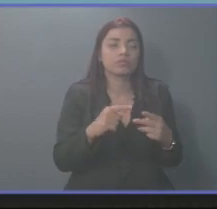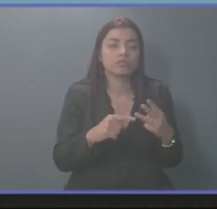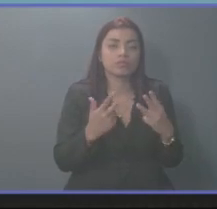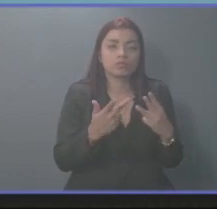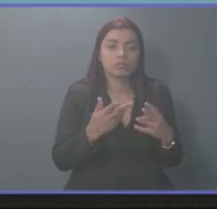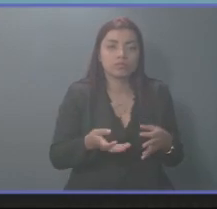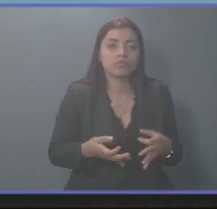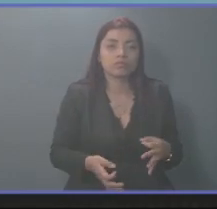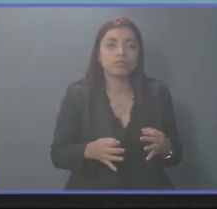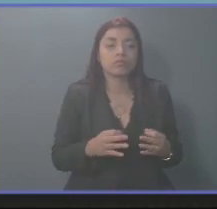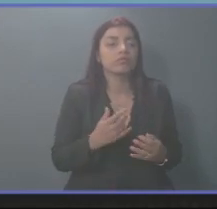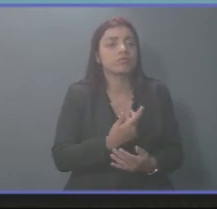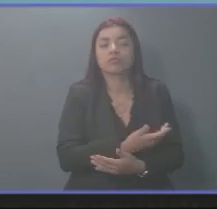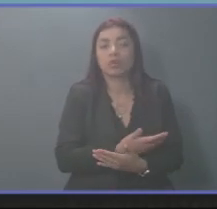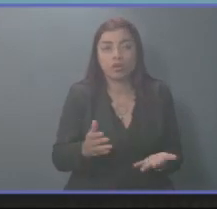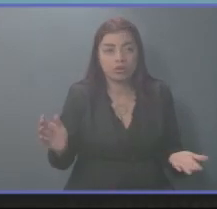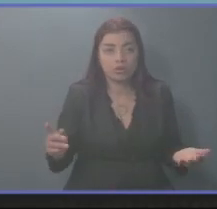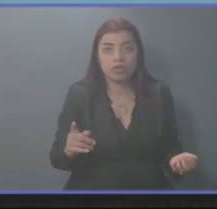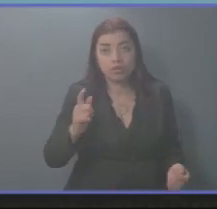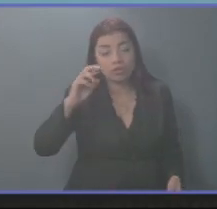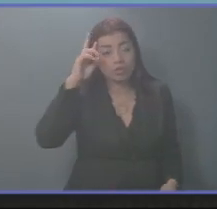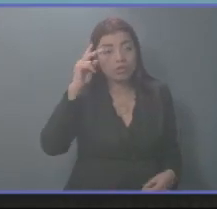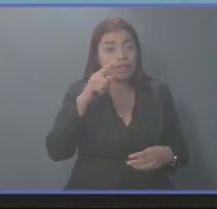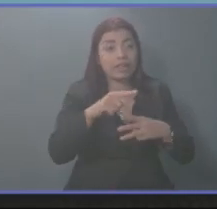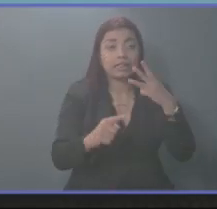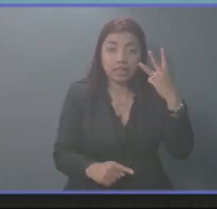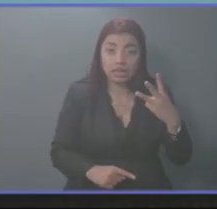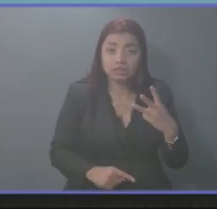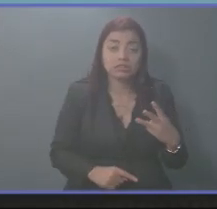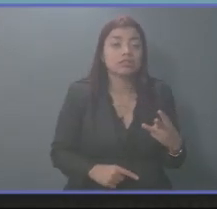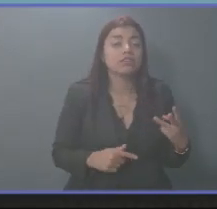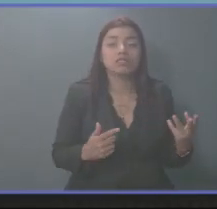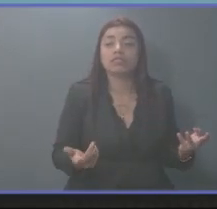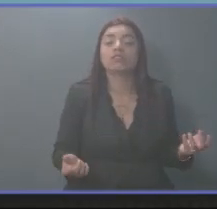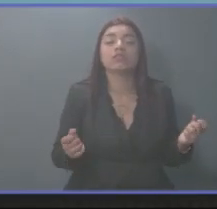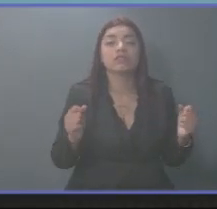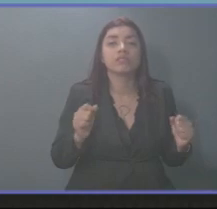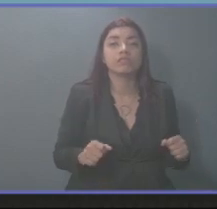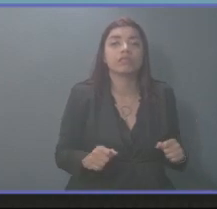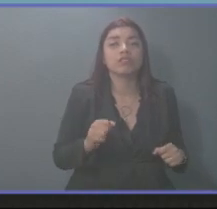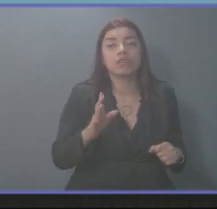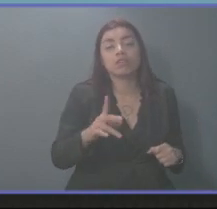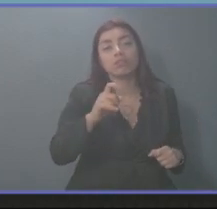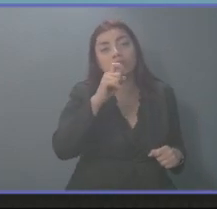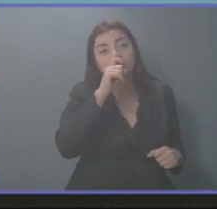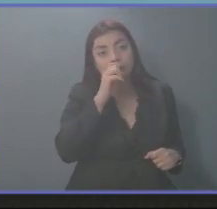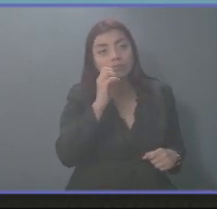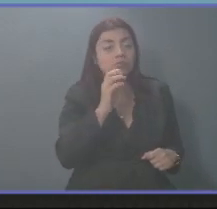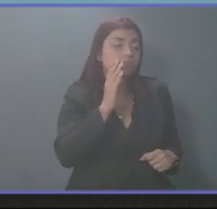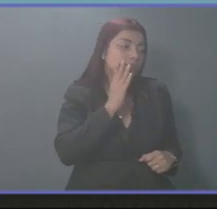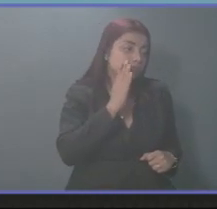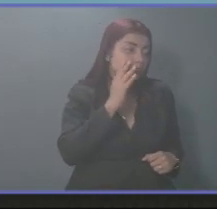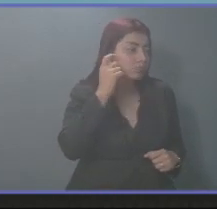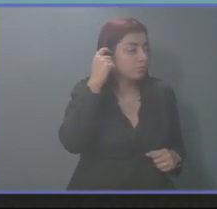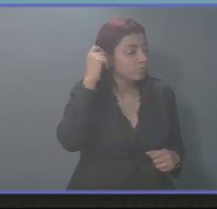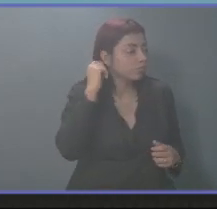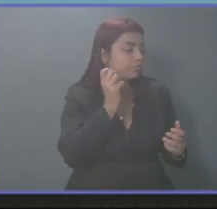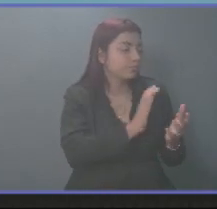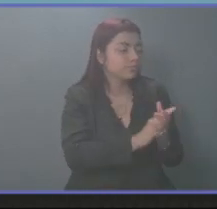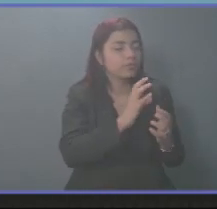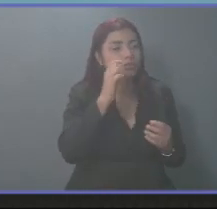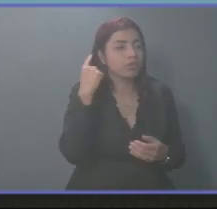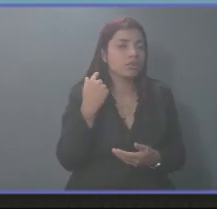opciones. Es decir, cualquiera, no las tres. Ya sea que tenga a su padre, madre, cónyuge o hijos menores de